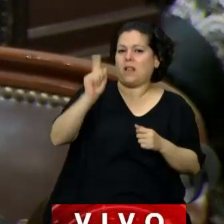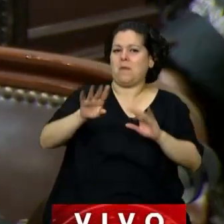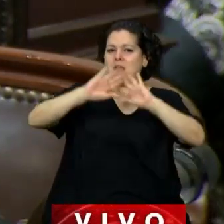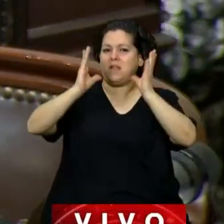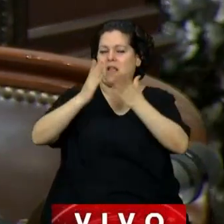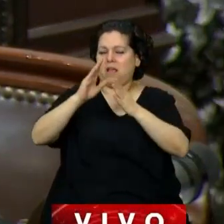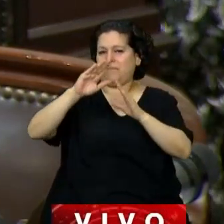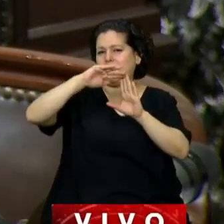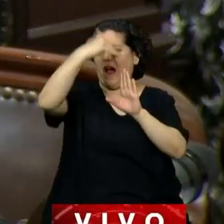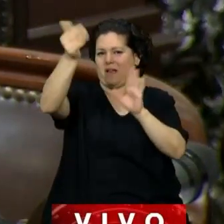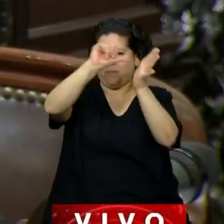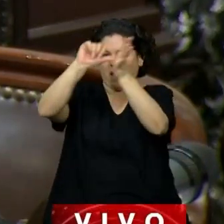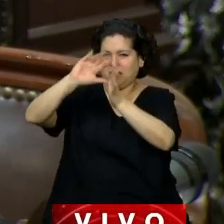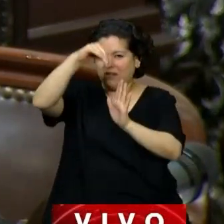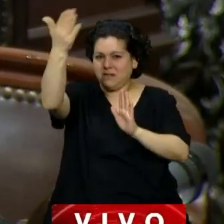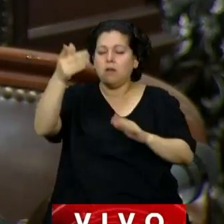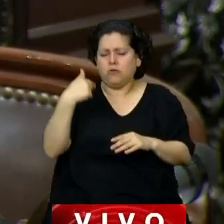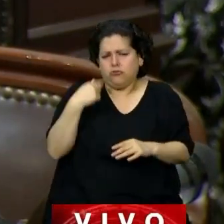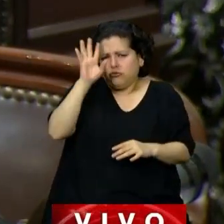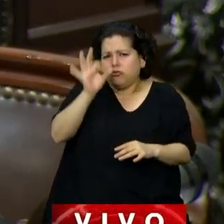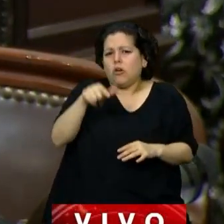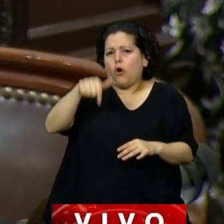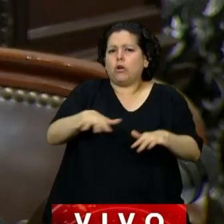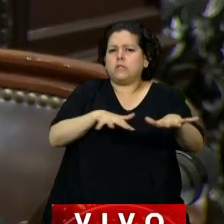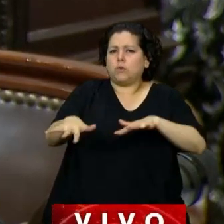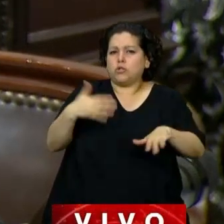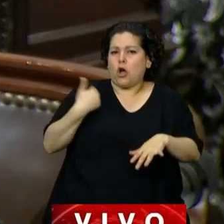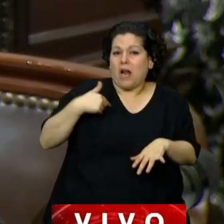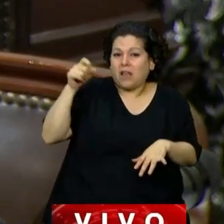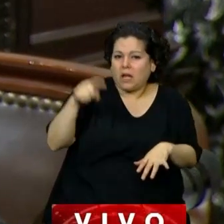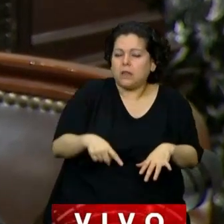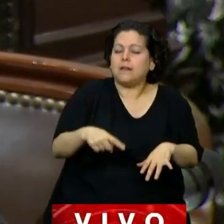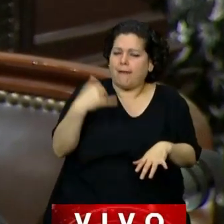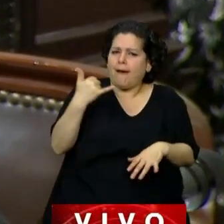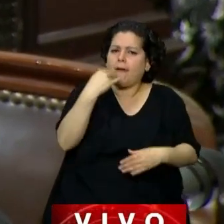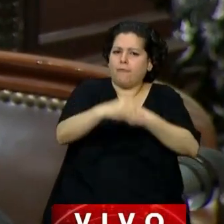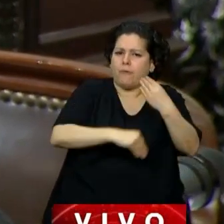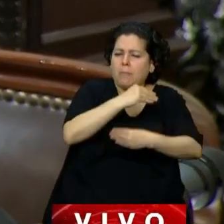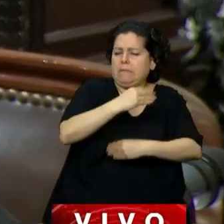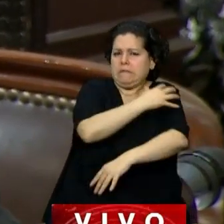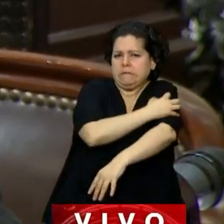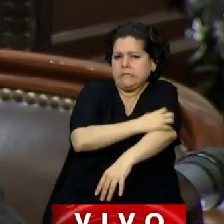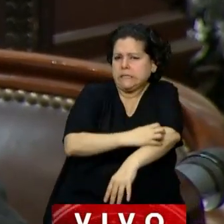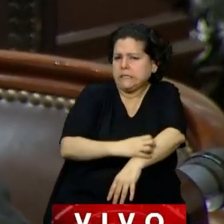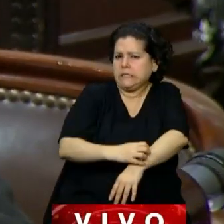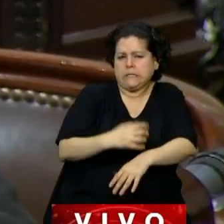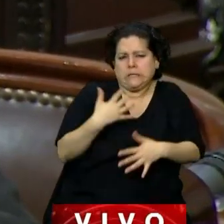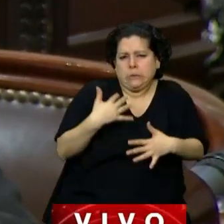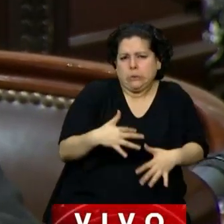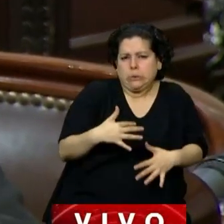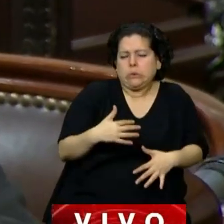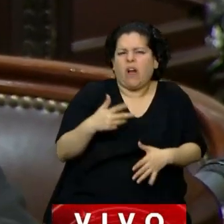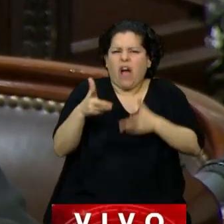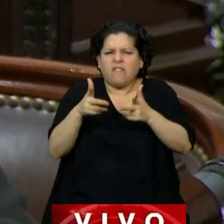difícil situación económica y social que se está viviendo hoy en nuestro país, con familias en estado de pobreza extrema, hablar